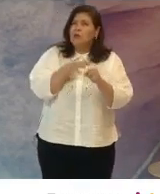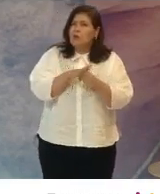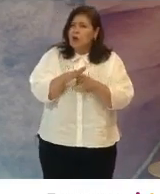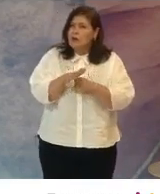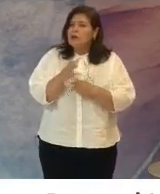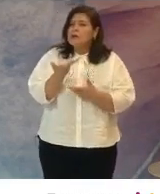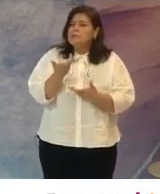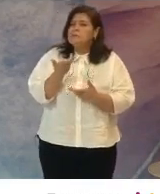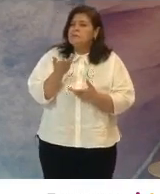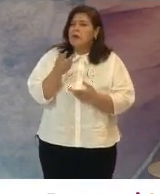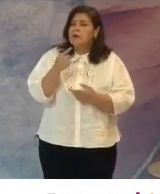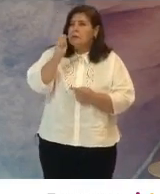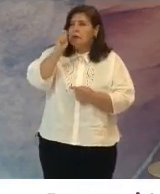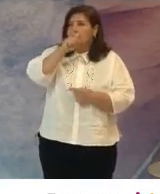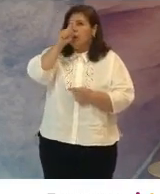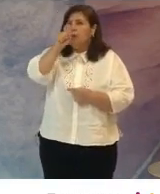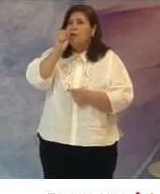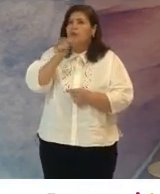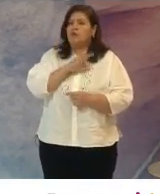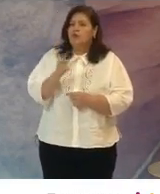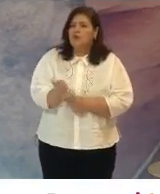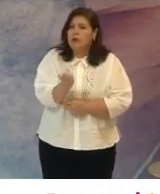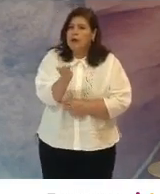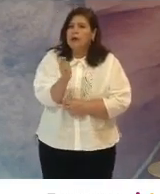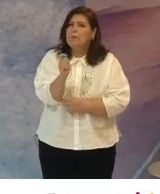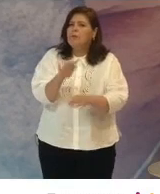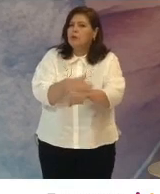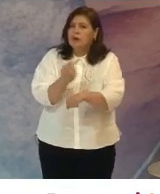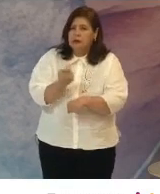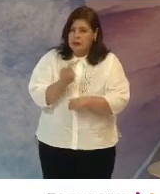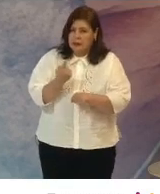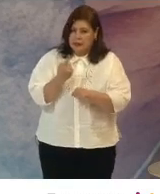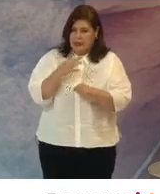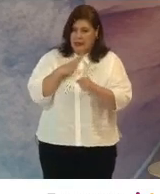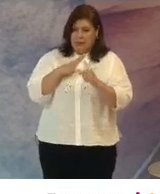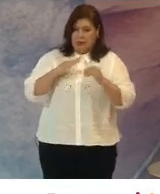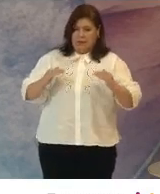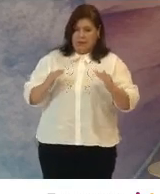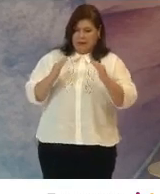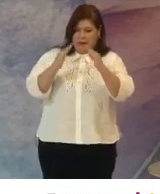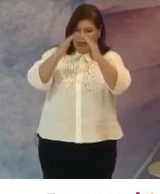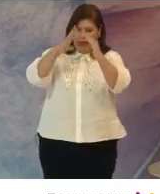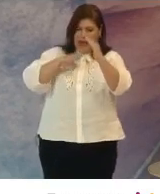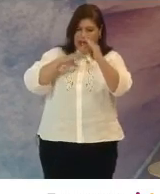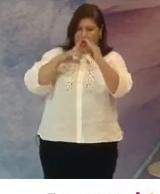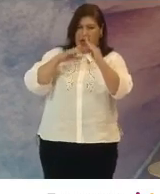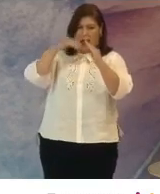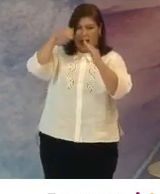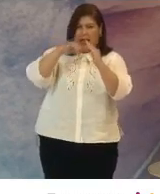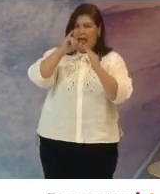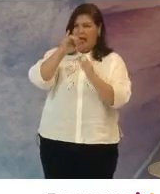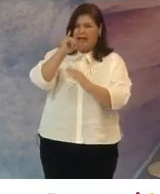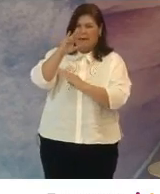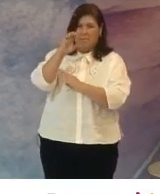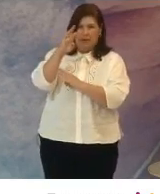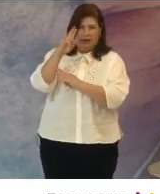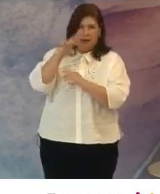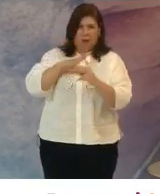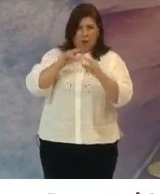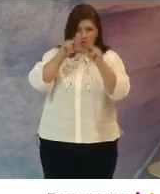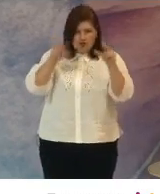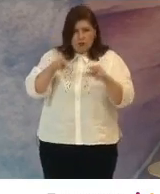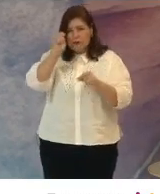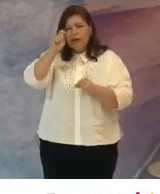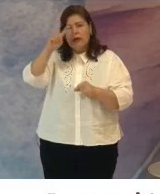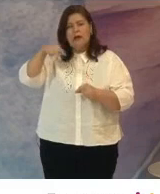Tenemos distintas capas del iceberg y todos sabemos cuáles son los síntomas. Yo acabo de pasar por esto.